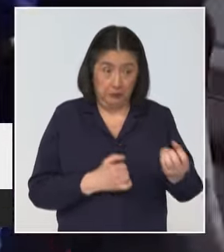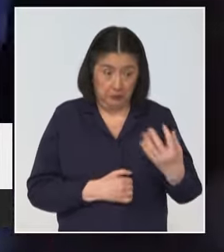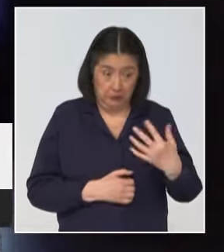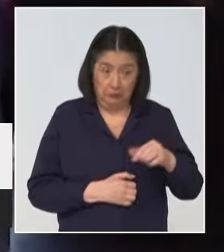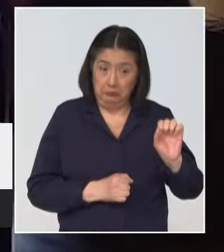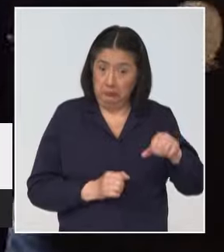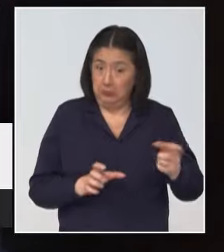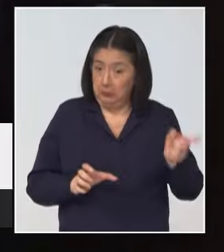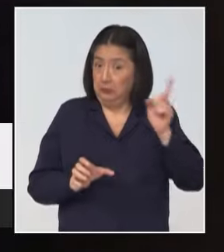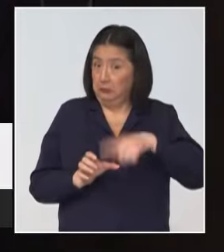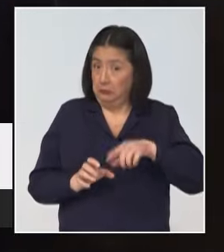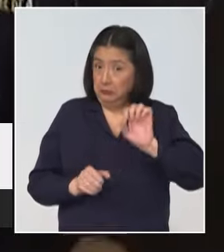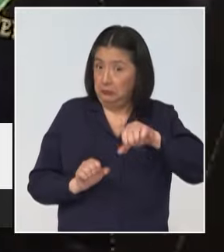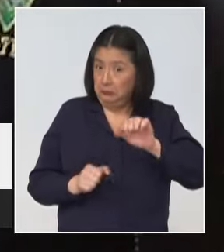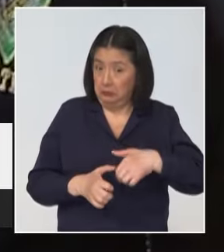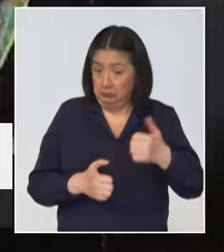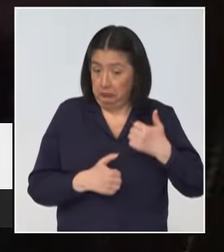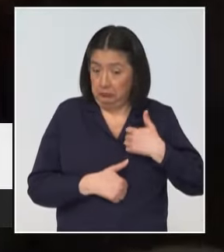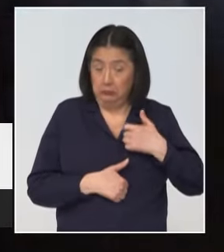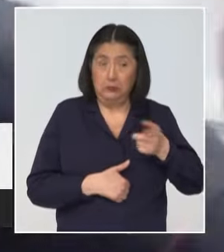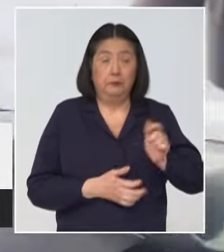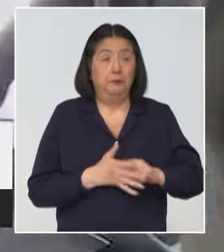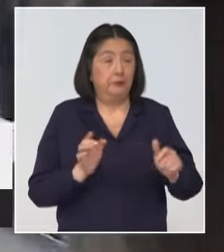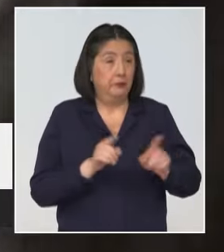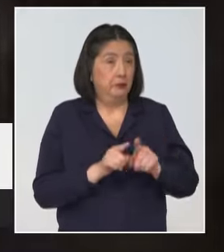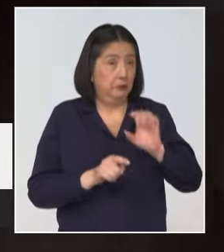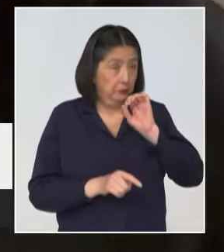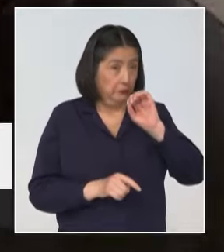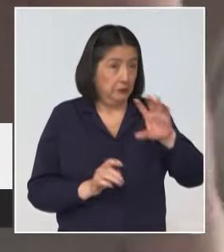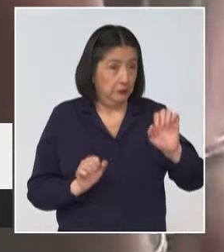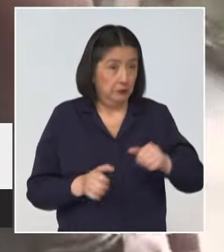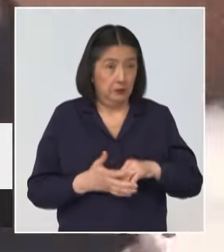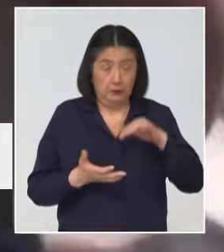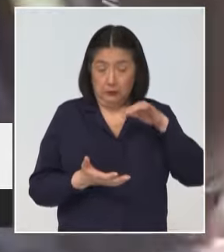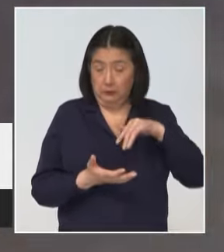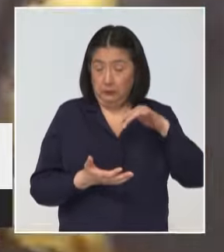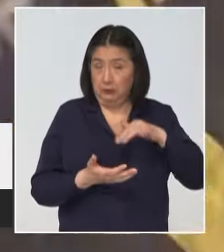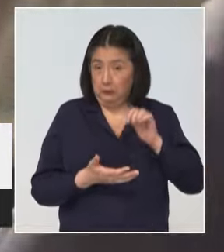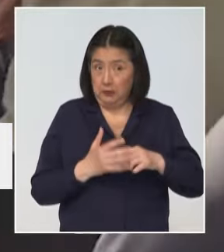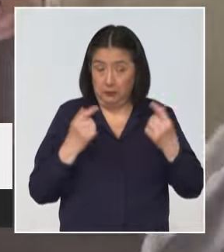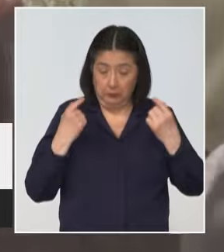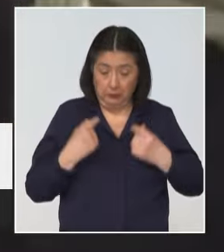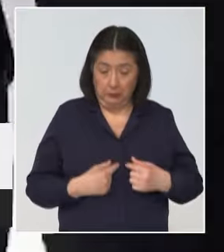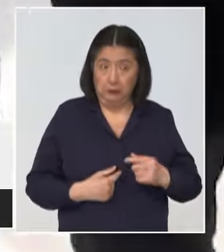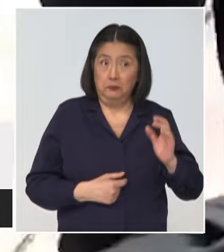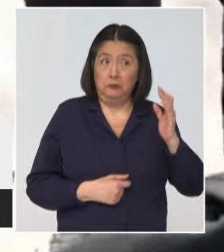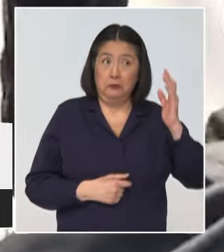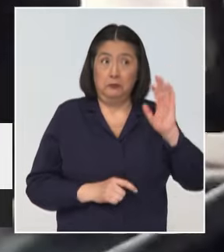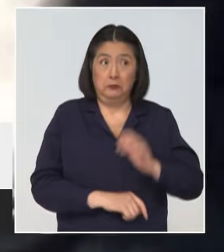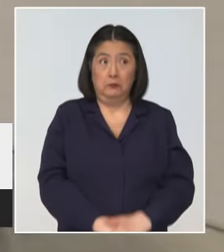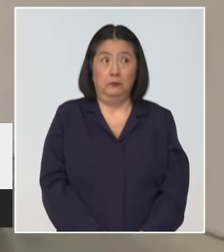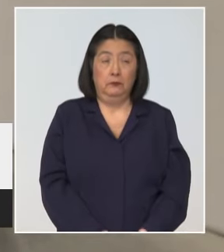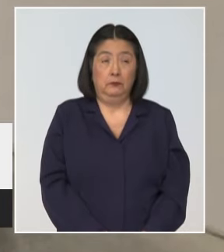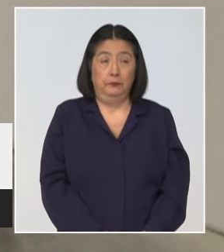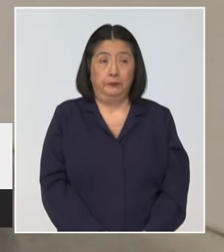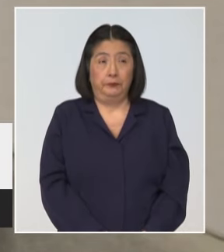ser miembro de las Fuerzas Armadas. Incluso dice estar estudiando Derecho para ser un futuro